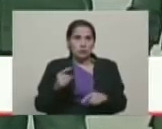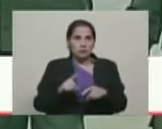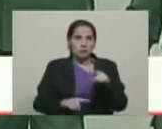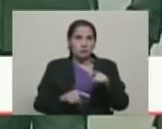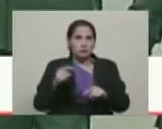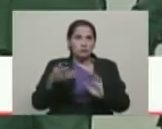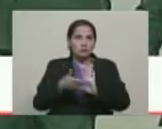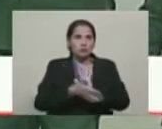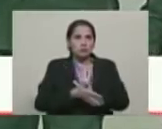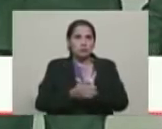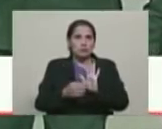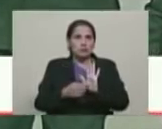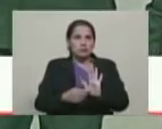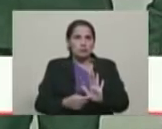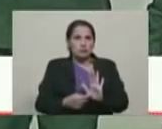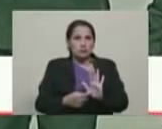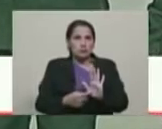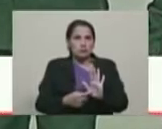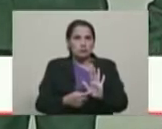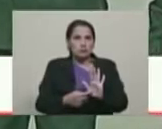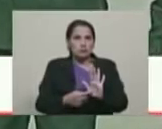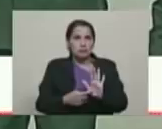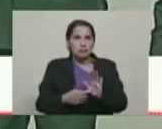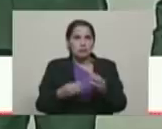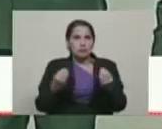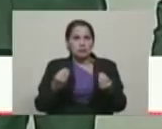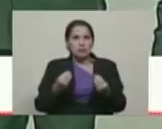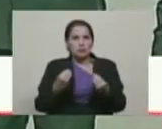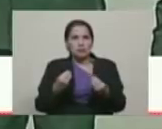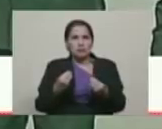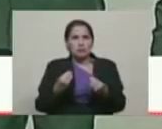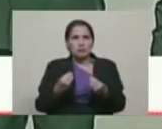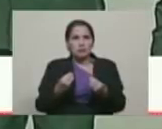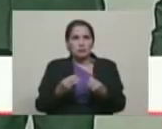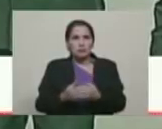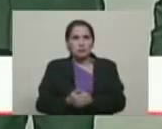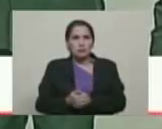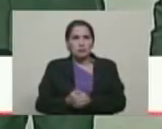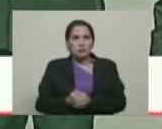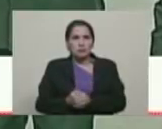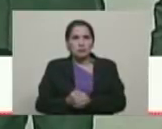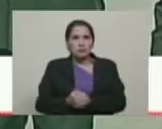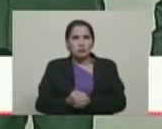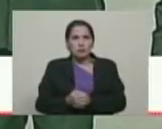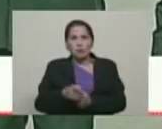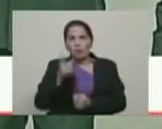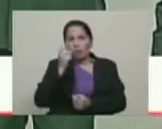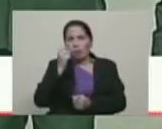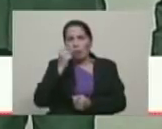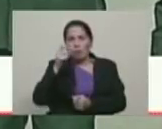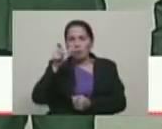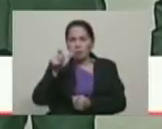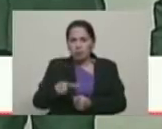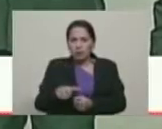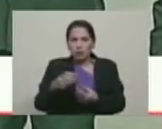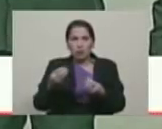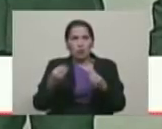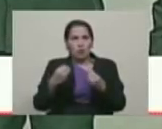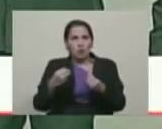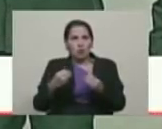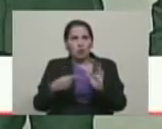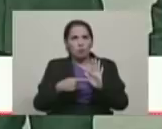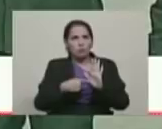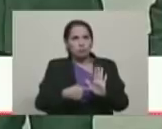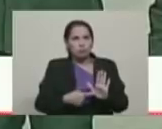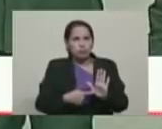municipio Iribarren, sector Usera, parroquia Águedo Felipe Alvarado, reactivando una